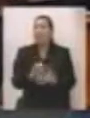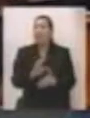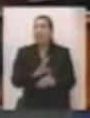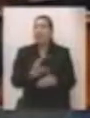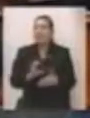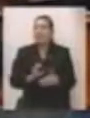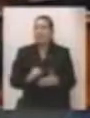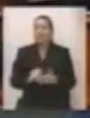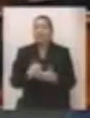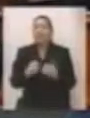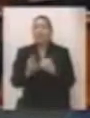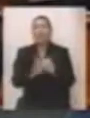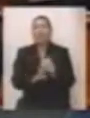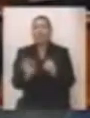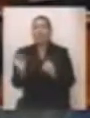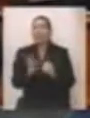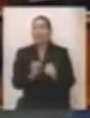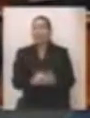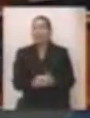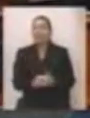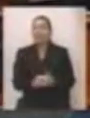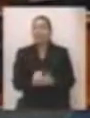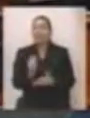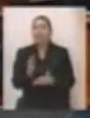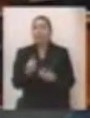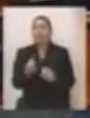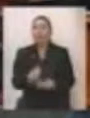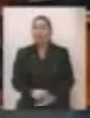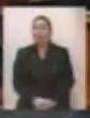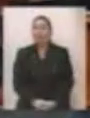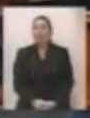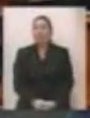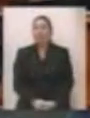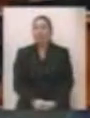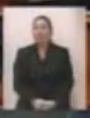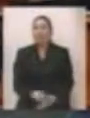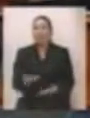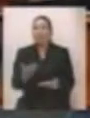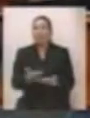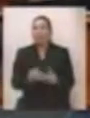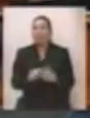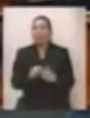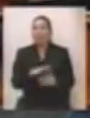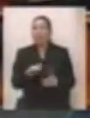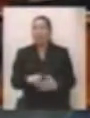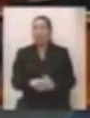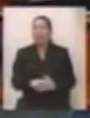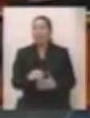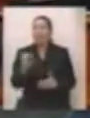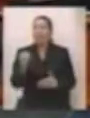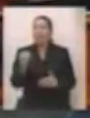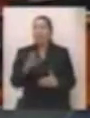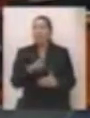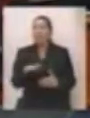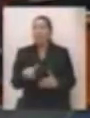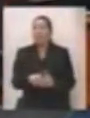Estado debe proteger, sin ningún tipo de censura, como es el caso, a los niños del Perú, a los adolescentes